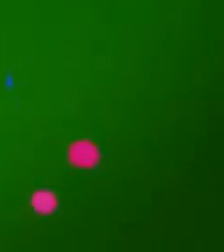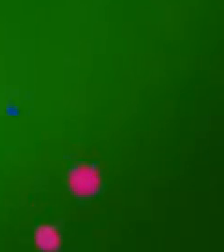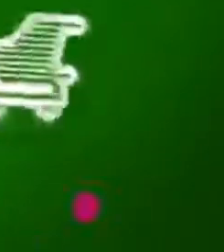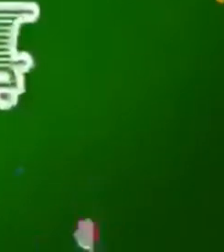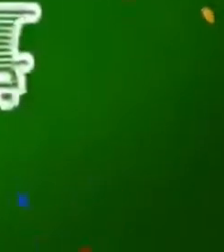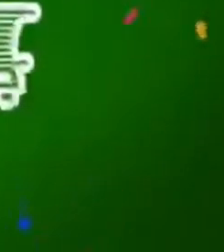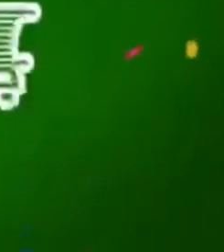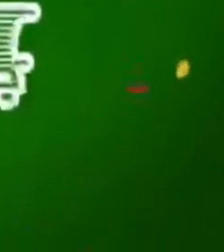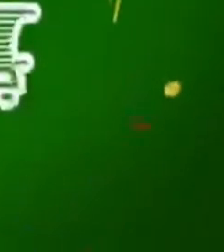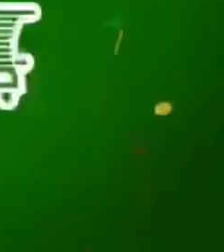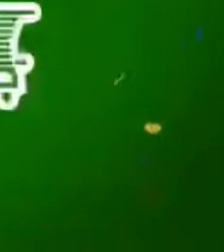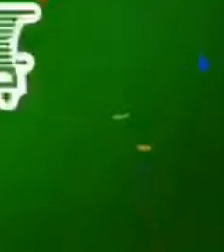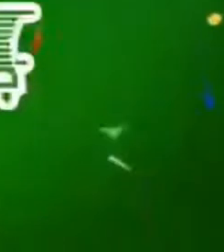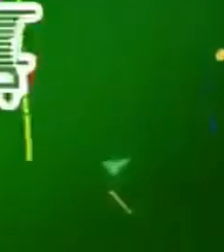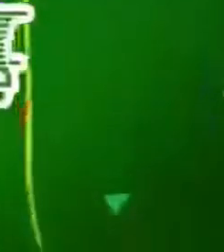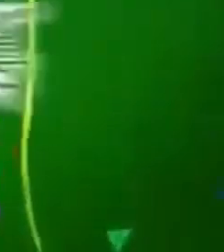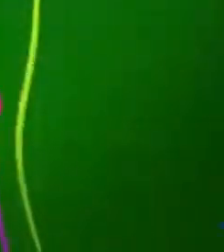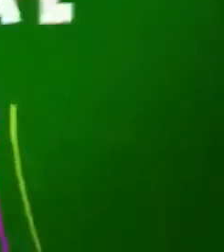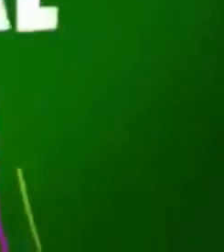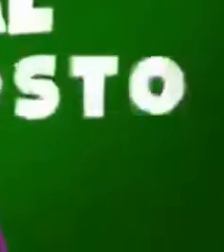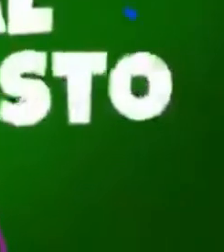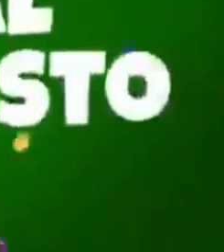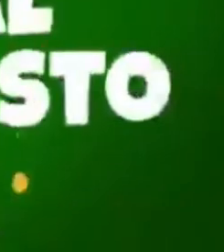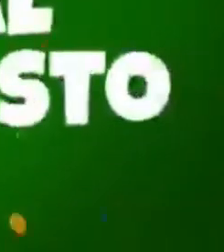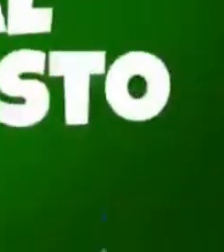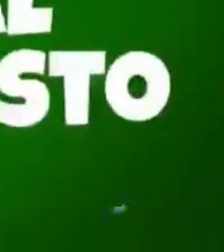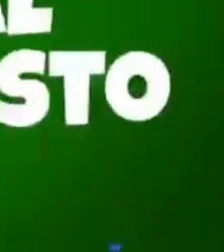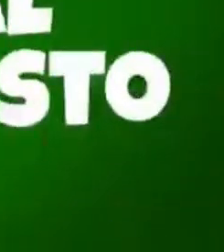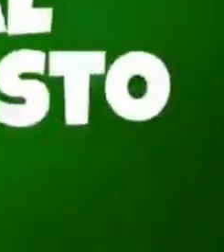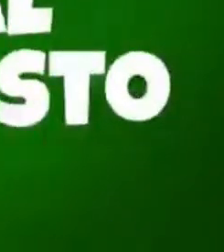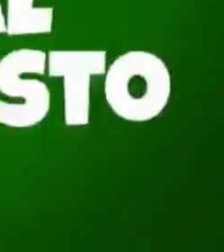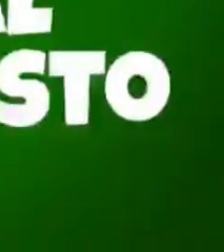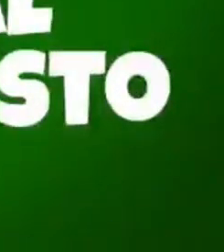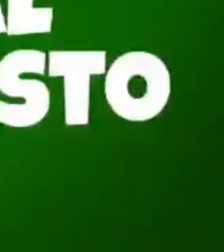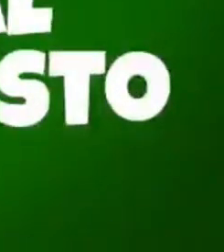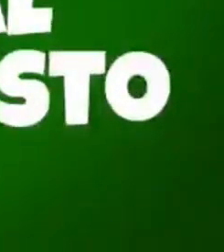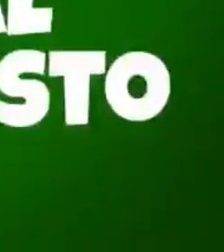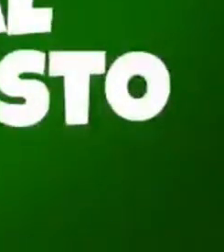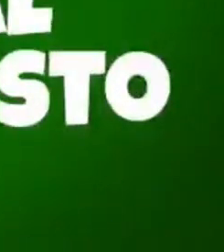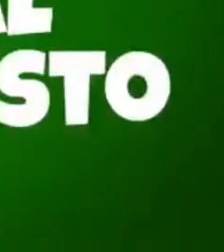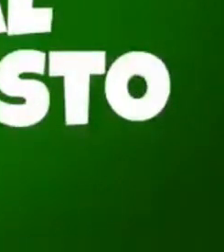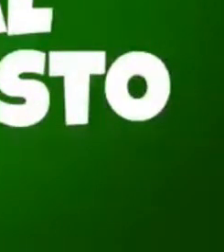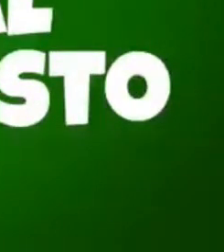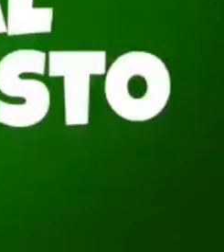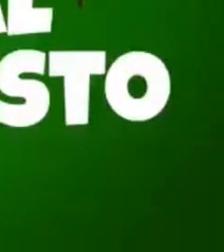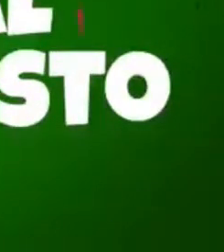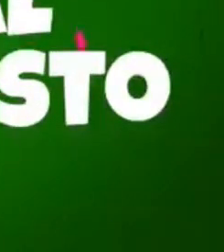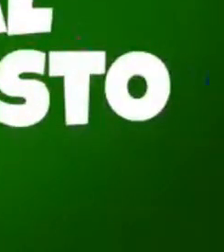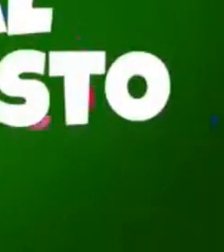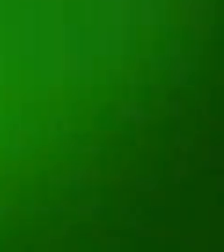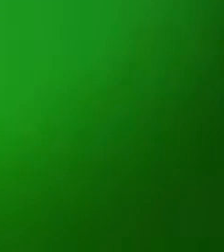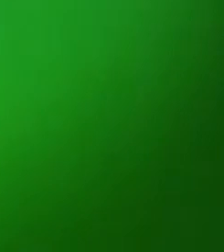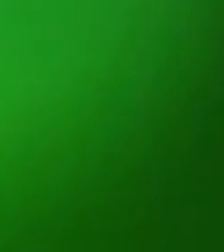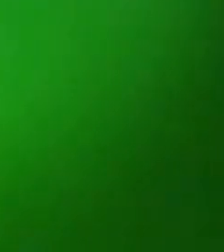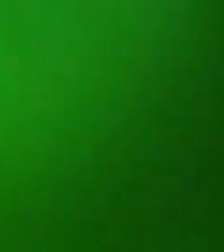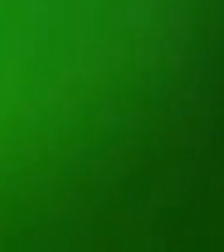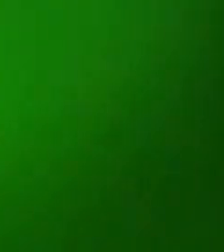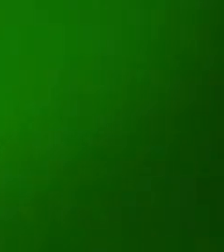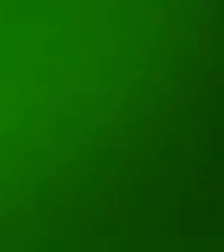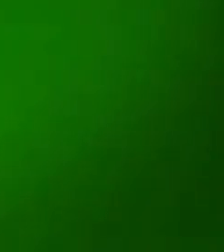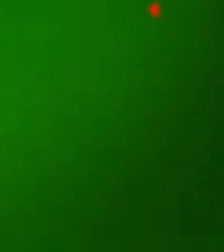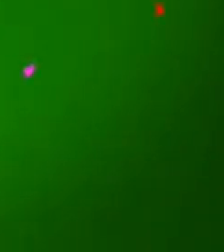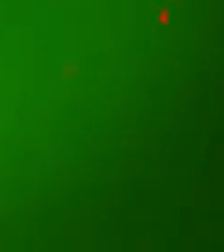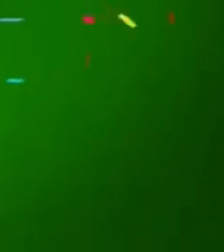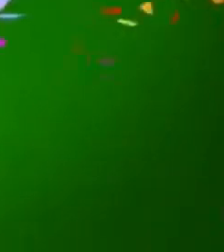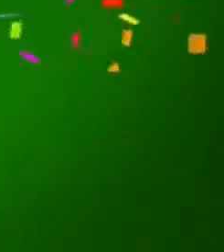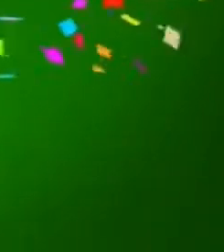Madrugón de autoservicio La Quinta. Descuentos del 10 al 70%. Desde el martes 15 al viernes 18 de agosto. La Quinta, donde su